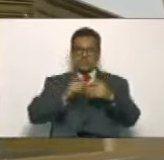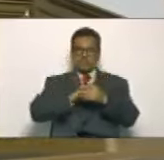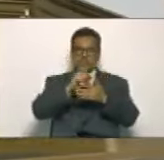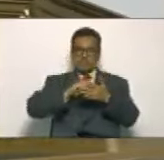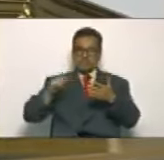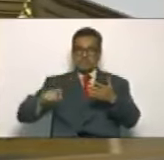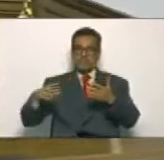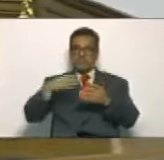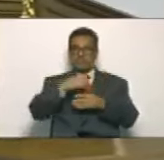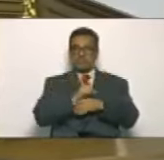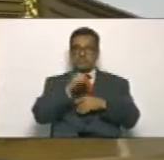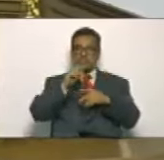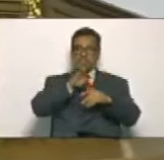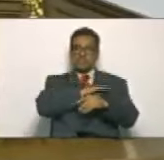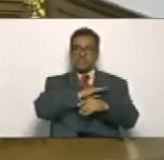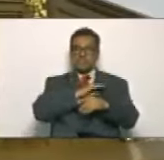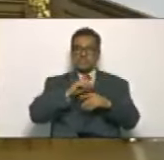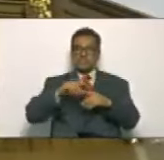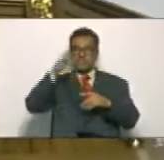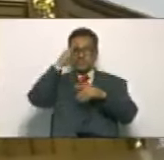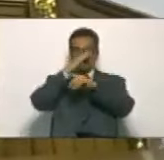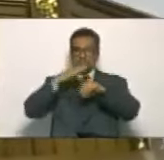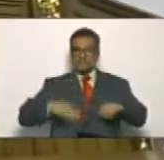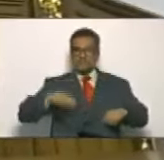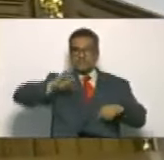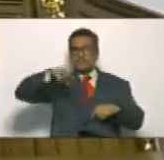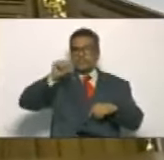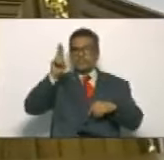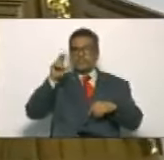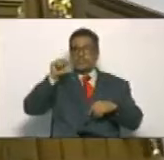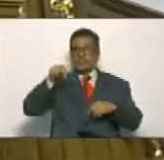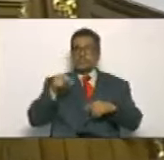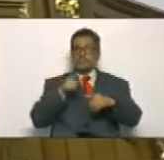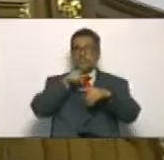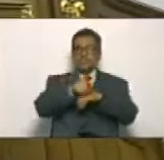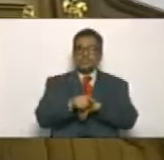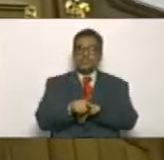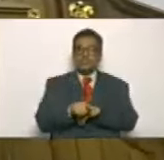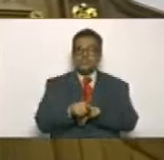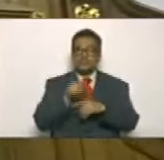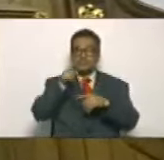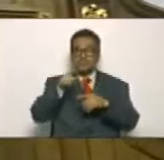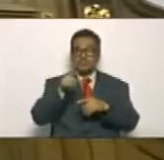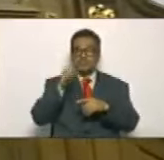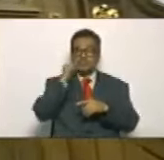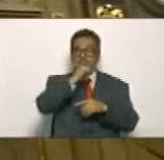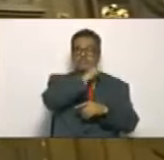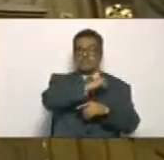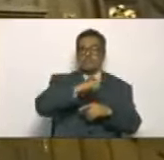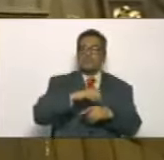cartas obtenidas que el propio general Juan José Flores estaba involucrado de forma directa en este asesinato.